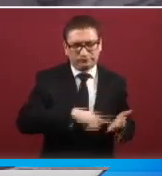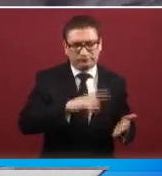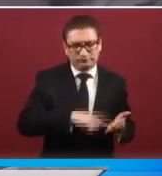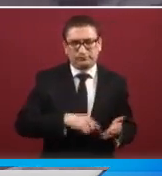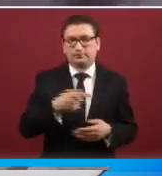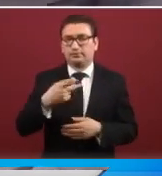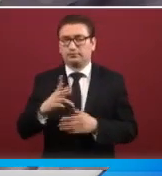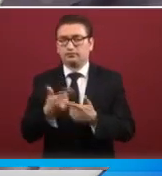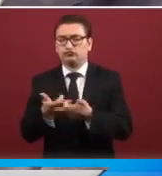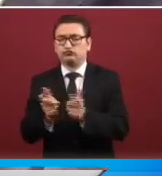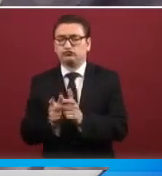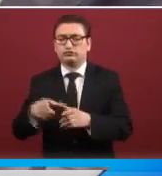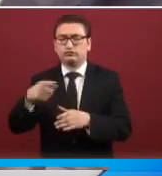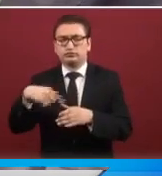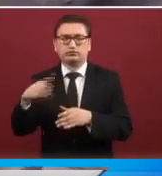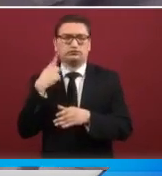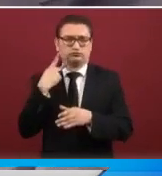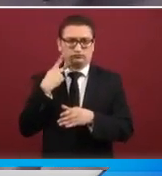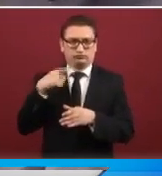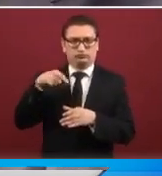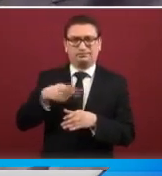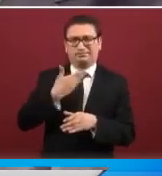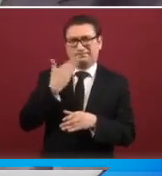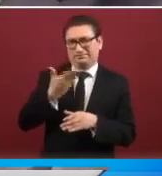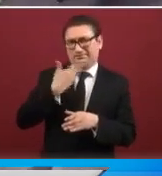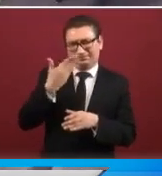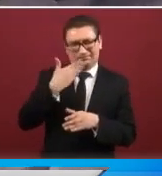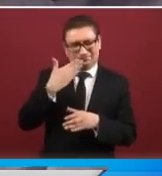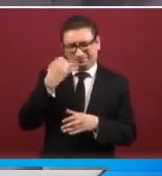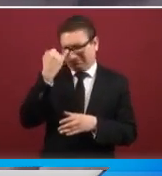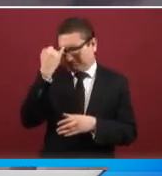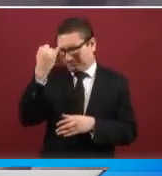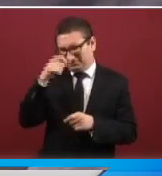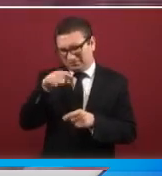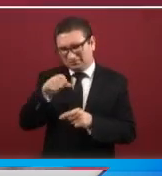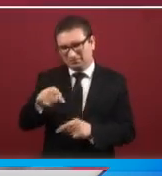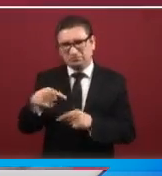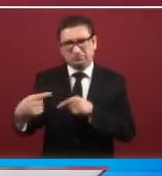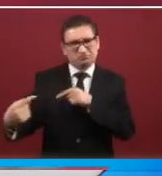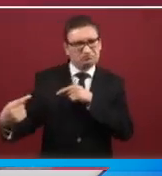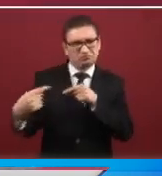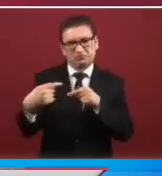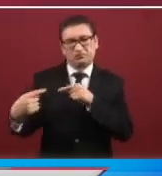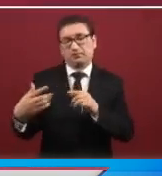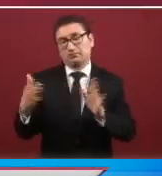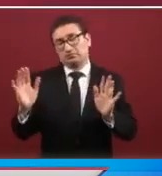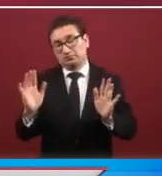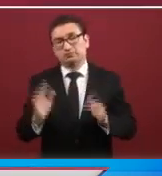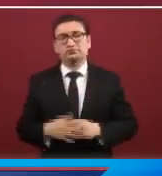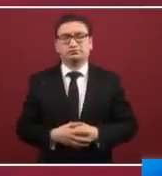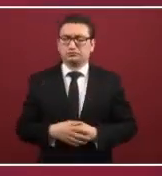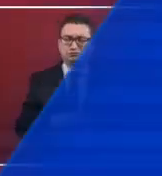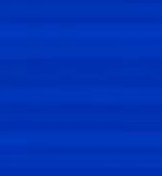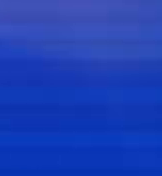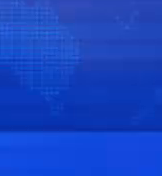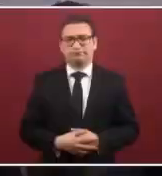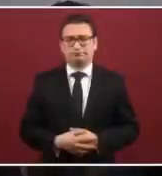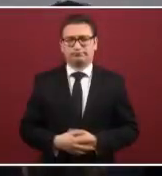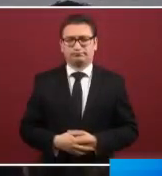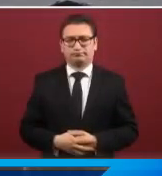su postura y se respeta. Se están obteniendo los votos para aprobar la nueva reforma educativa y desechar la impuesta desde el extranjero.